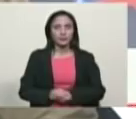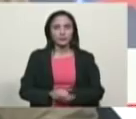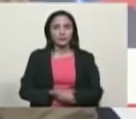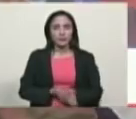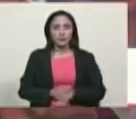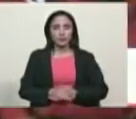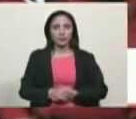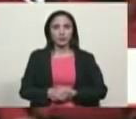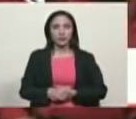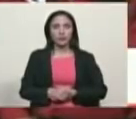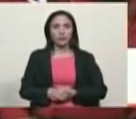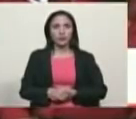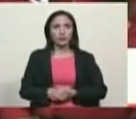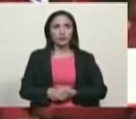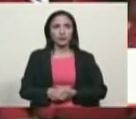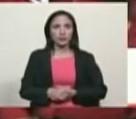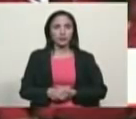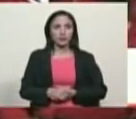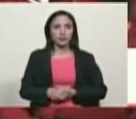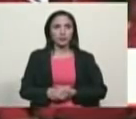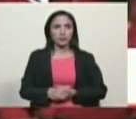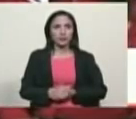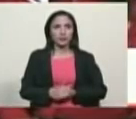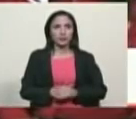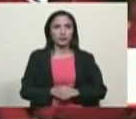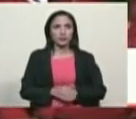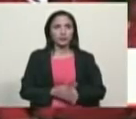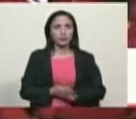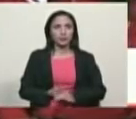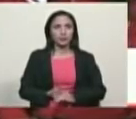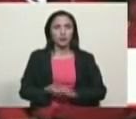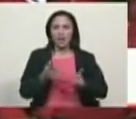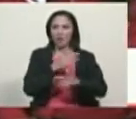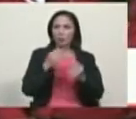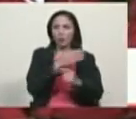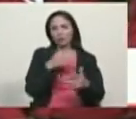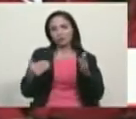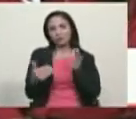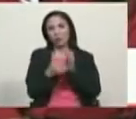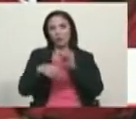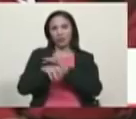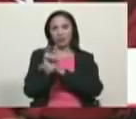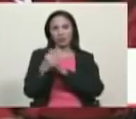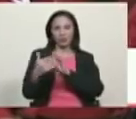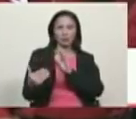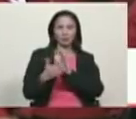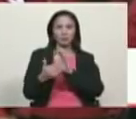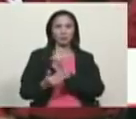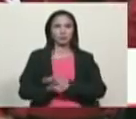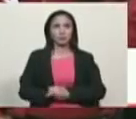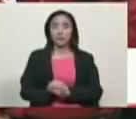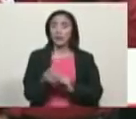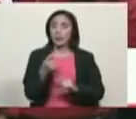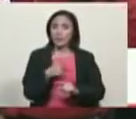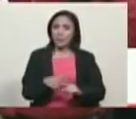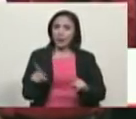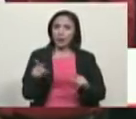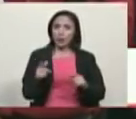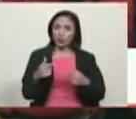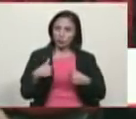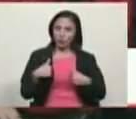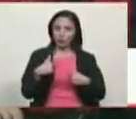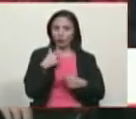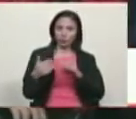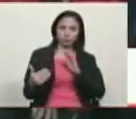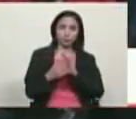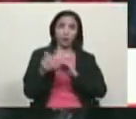uso verdaderamente abusivo de la campaña contra Venezuela. Pero yo creo que todo uso